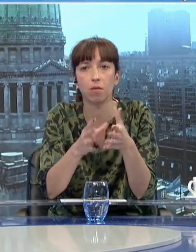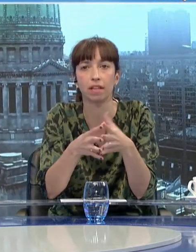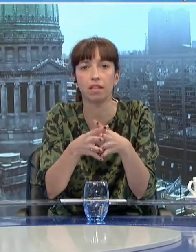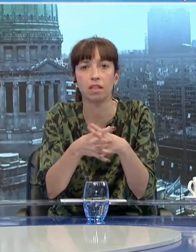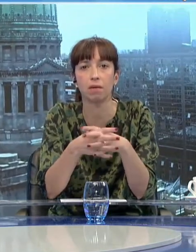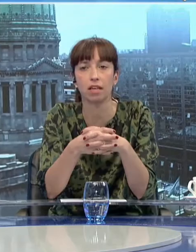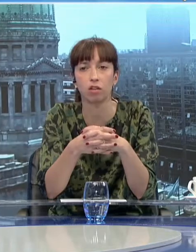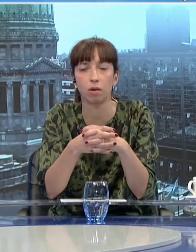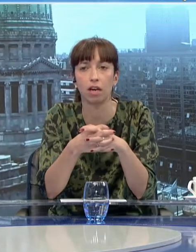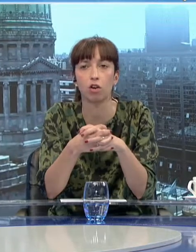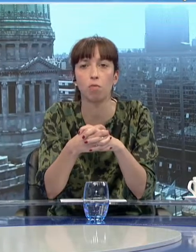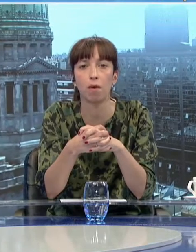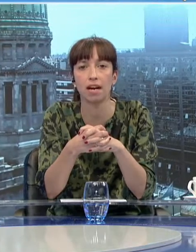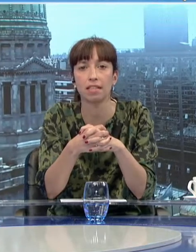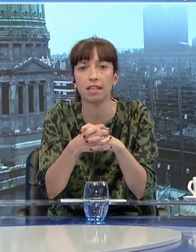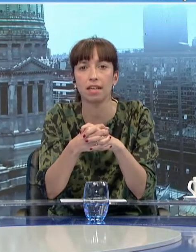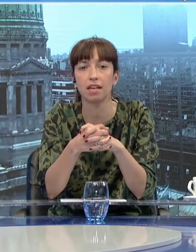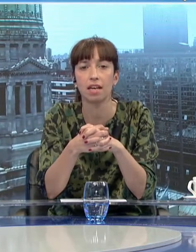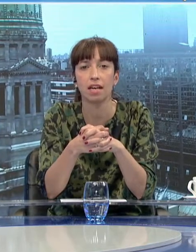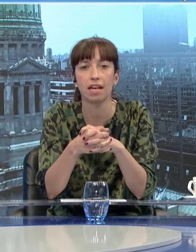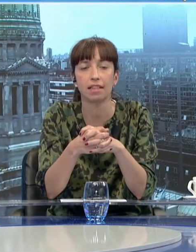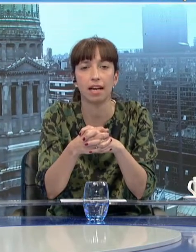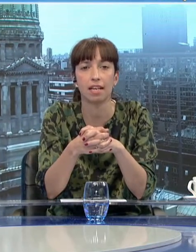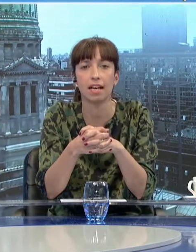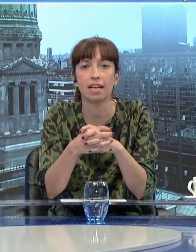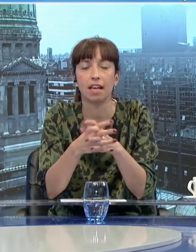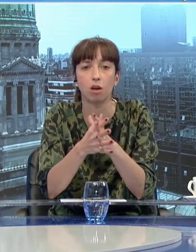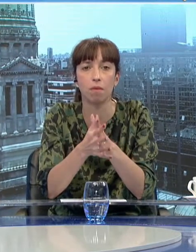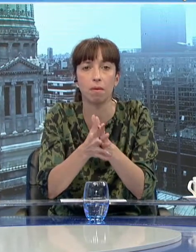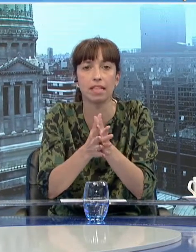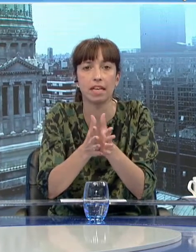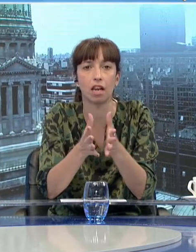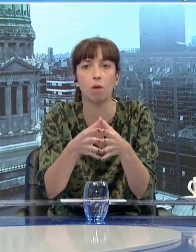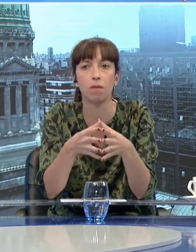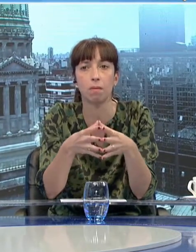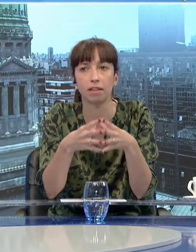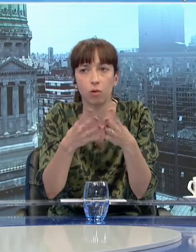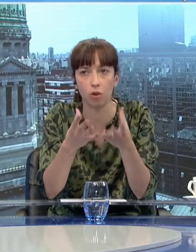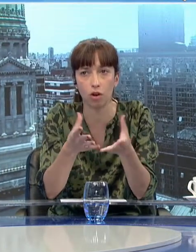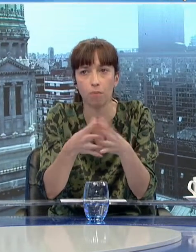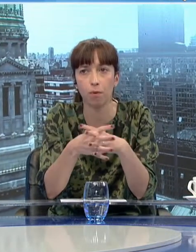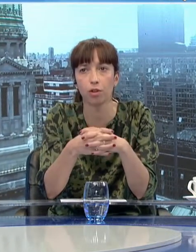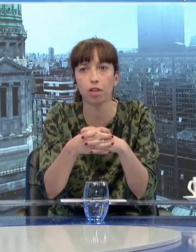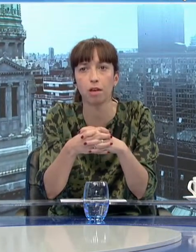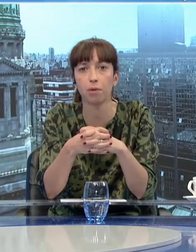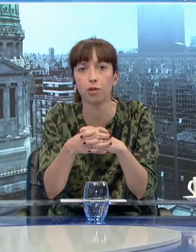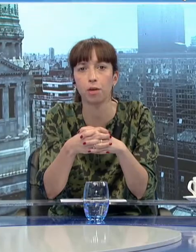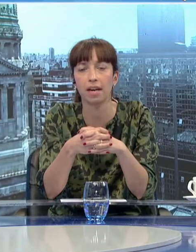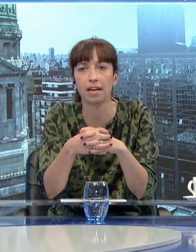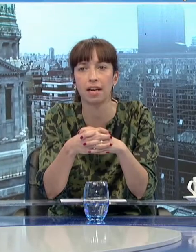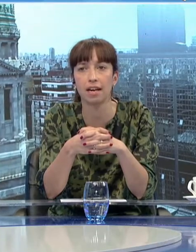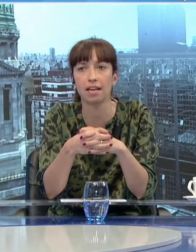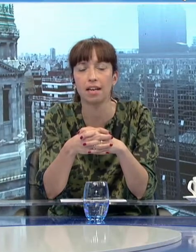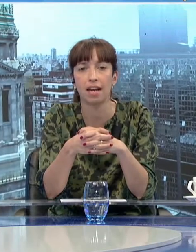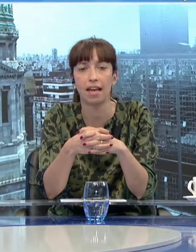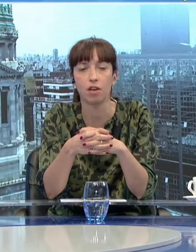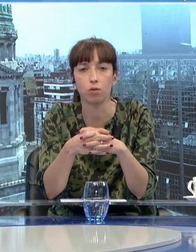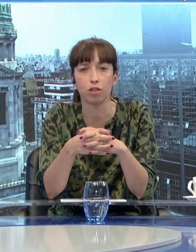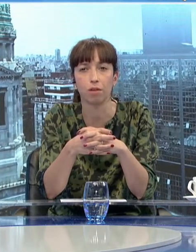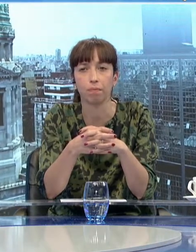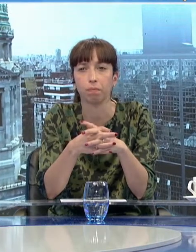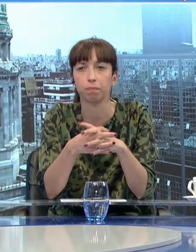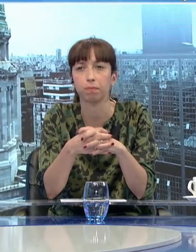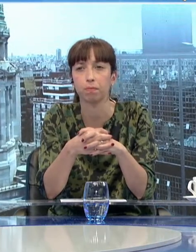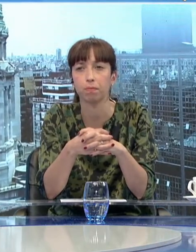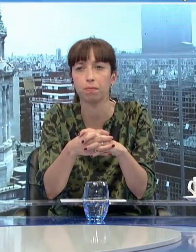pospandemia educativa, sobre cómo va a seguir esta área en el 2020 y en el 2021. ¿Por dónde van a arrancar la